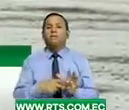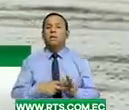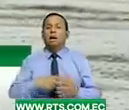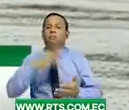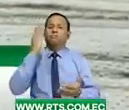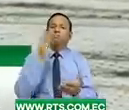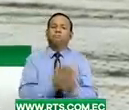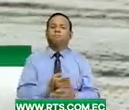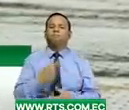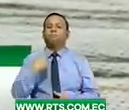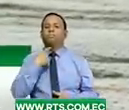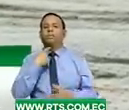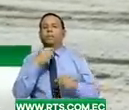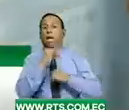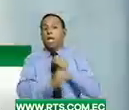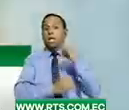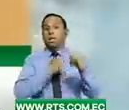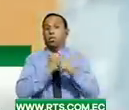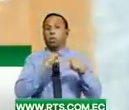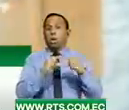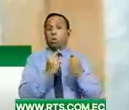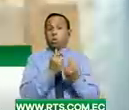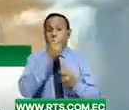al narcotráfico internacional.